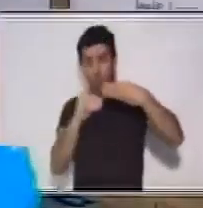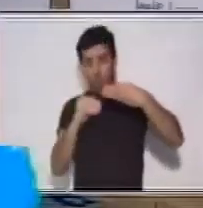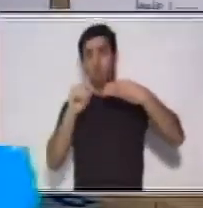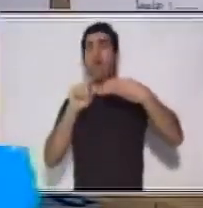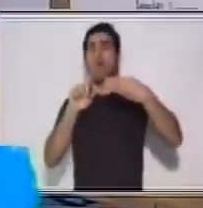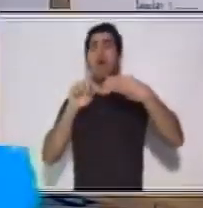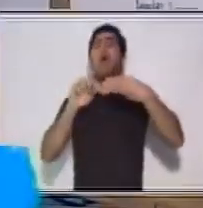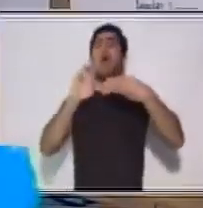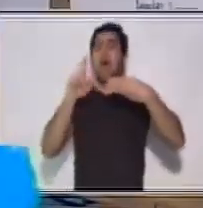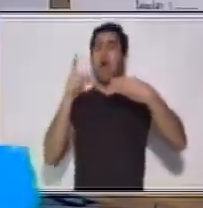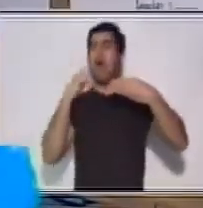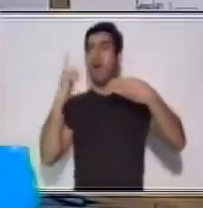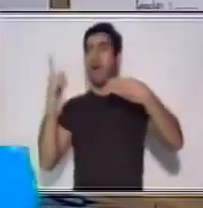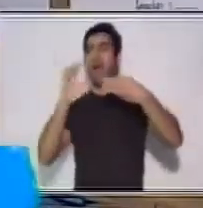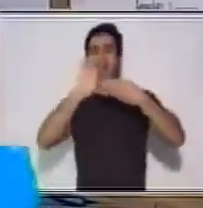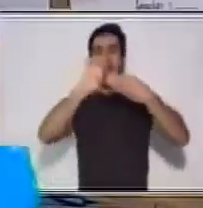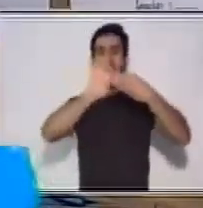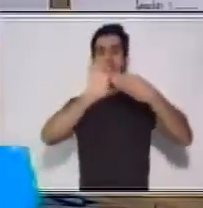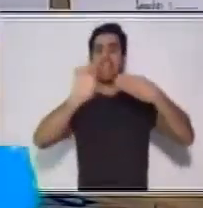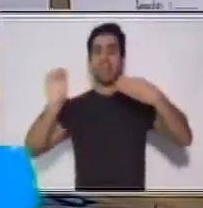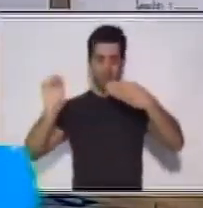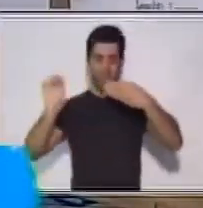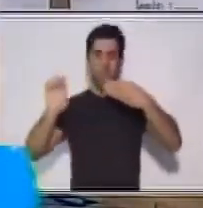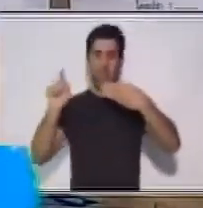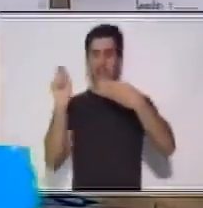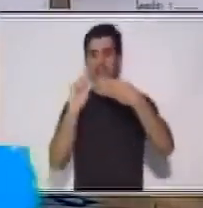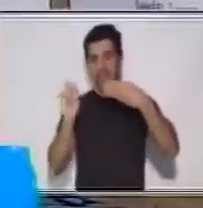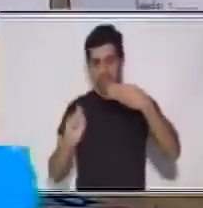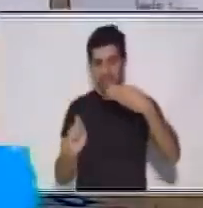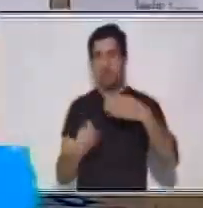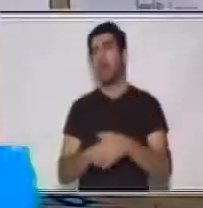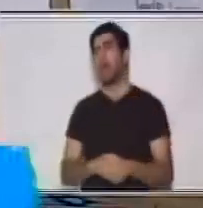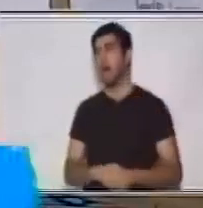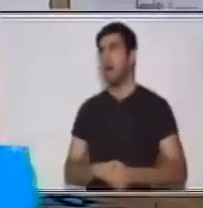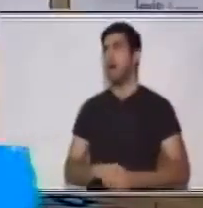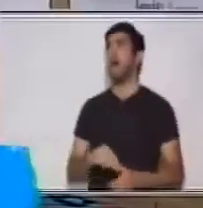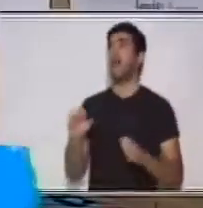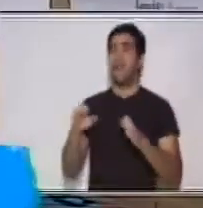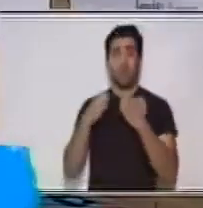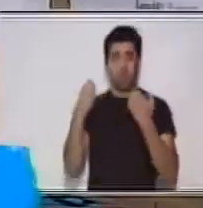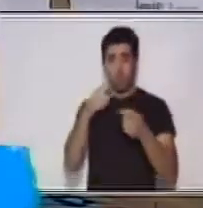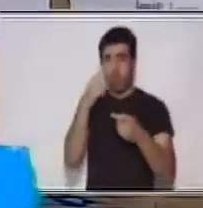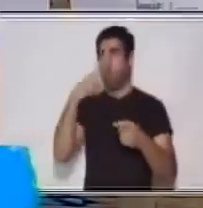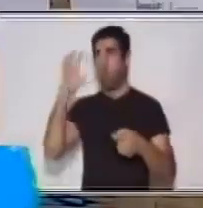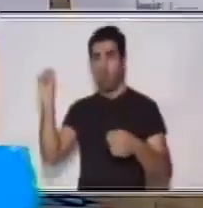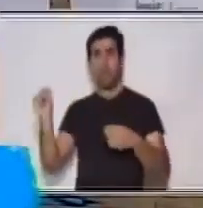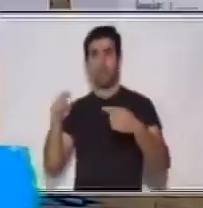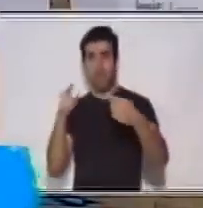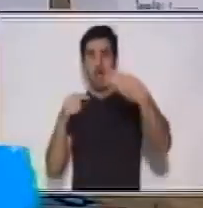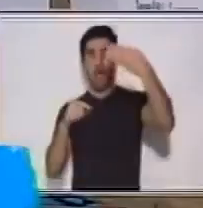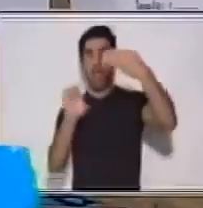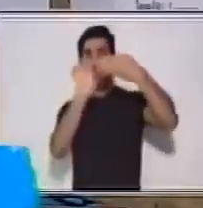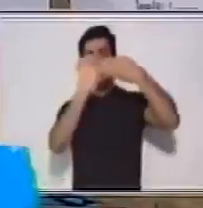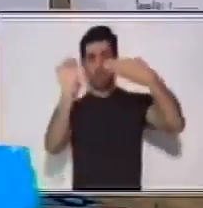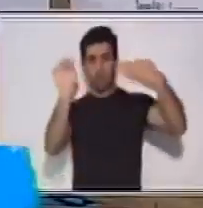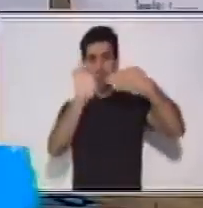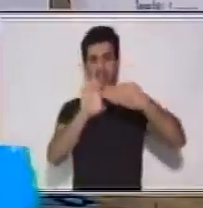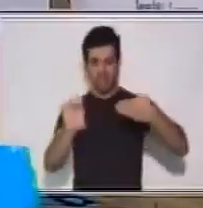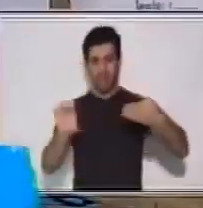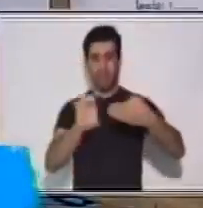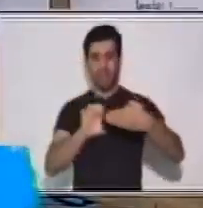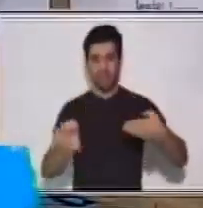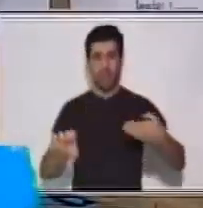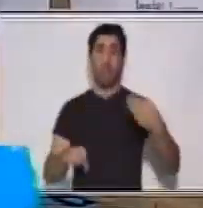Entonces, si nosotros vemos este poema, tiene 3 estrofas y cada una de las estrofas